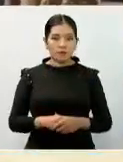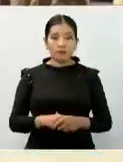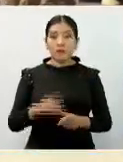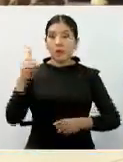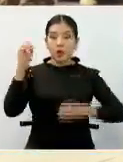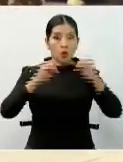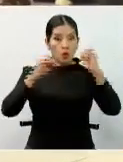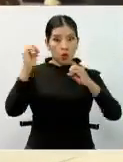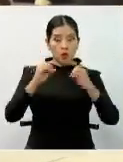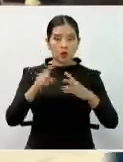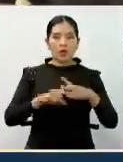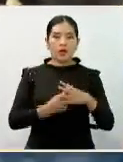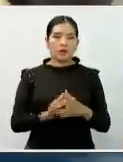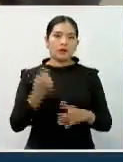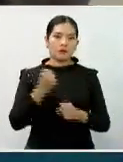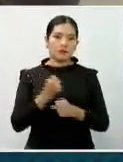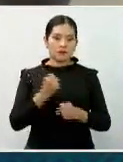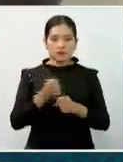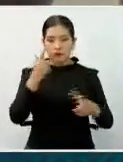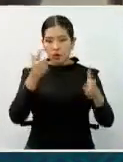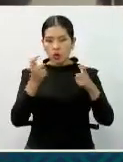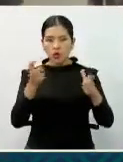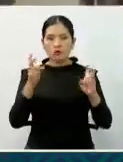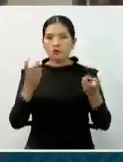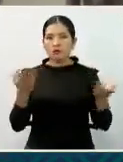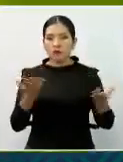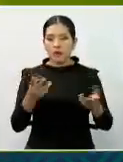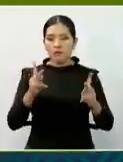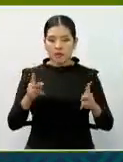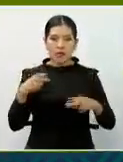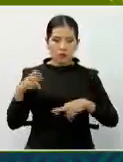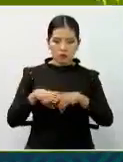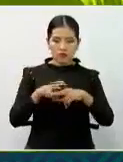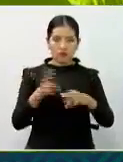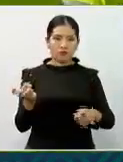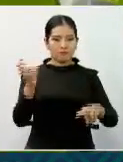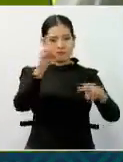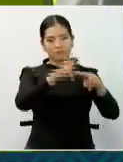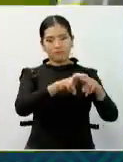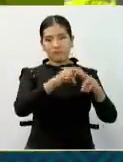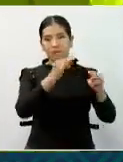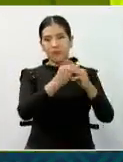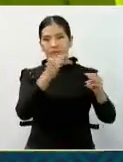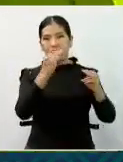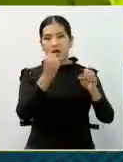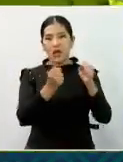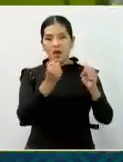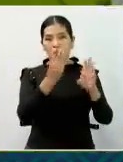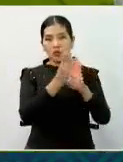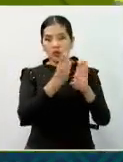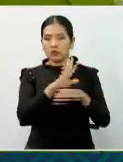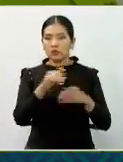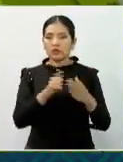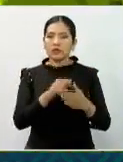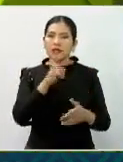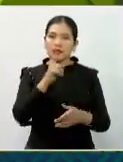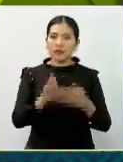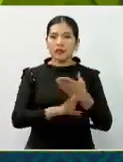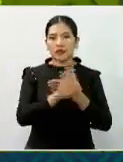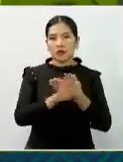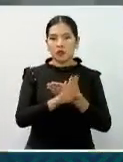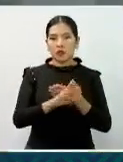En Oruro inicia los operativos de control denominado Pasajero Seguro, con el objetivo de prevenir delitos de trata y tráfico de menores de